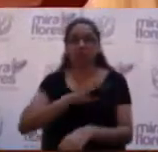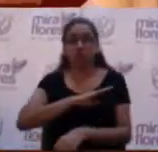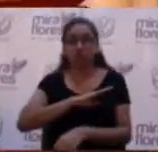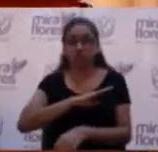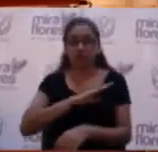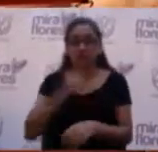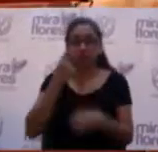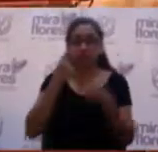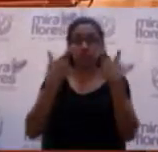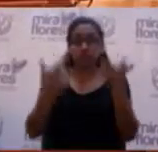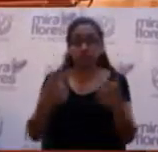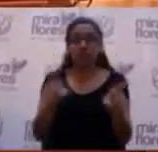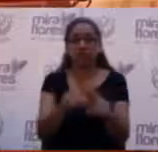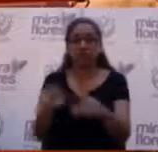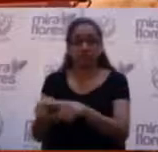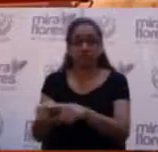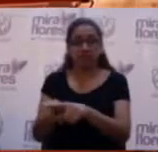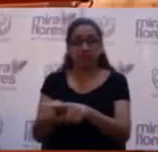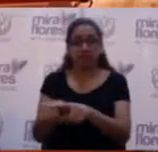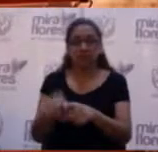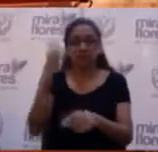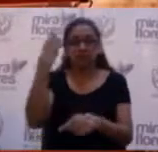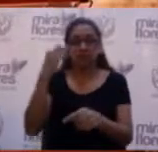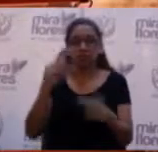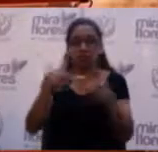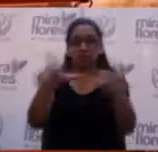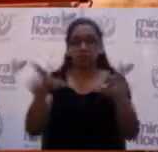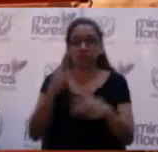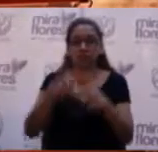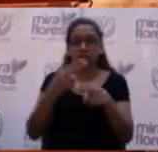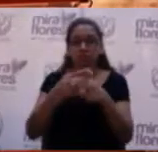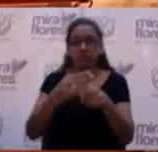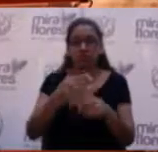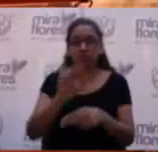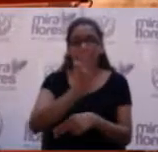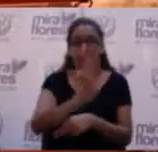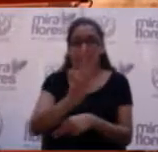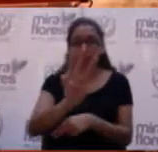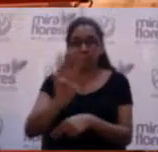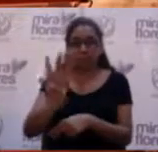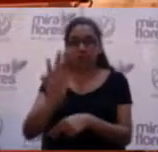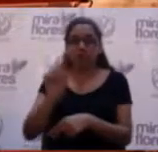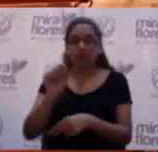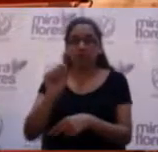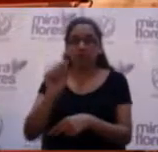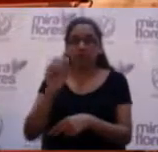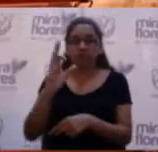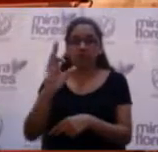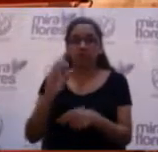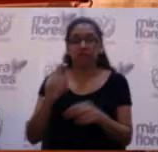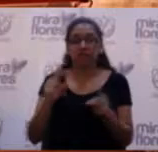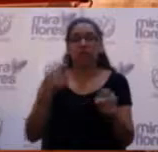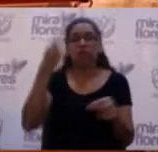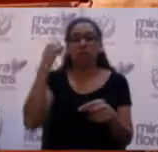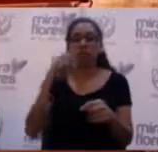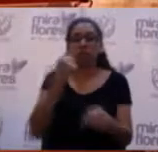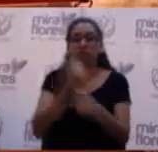fuimos reconocidos también por la organización conservacionista WWF por el trabajo que estamos